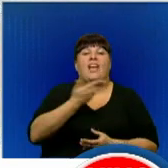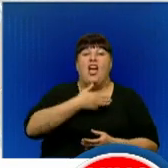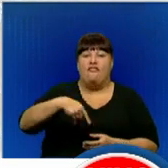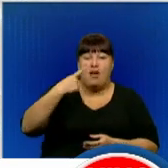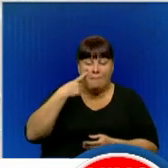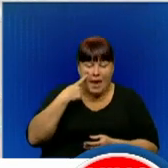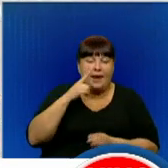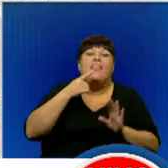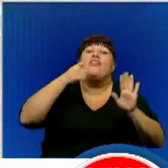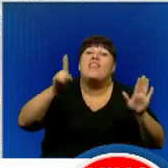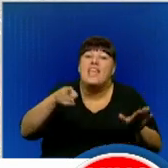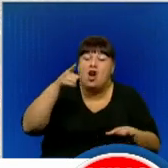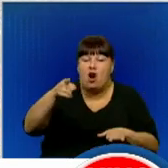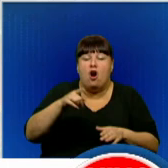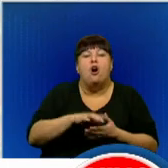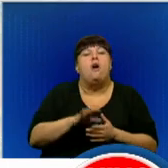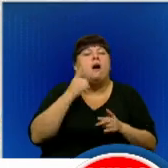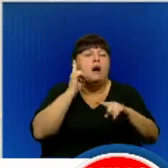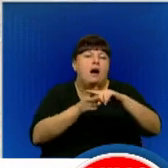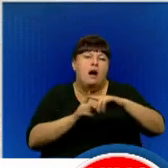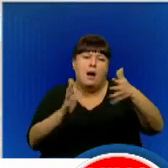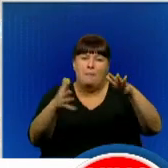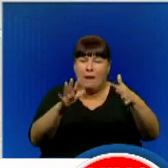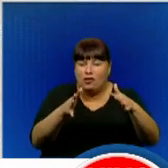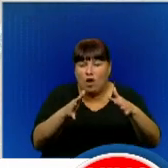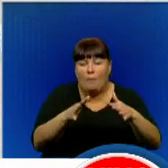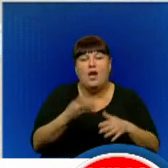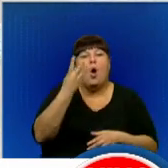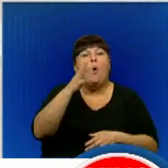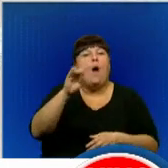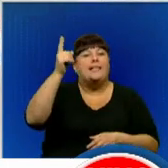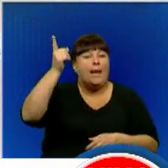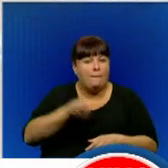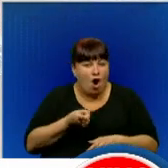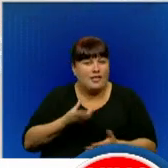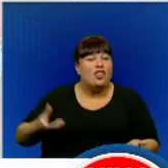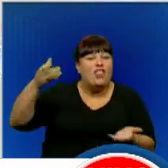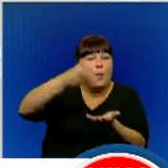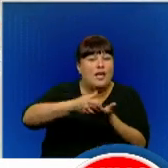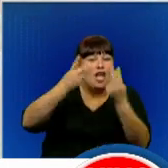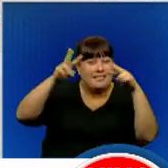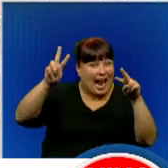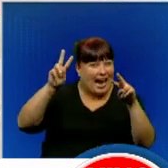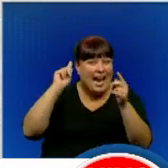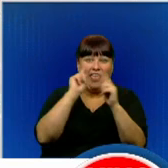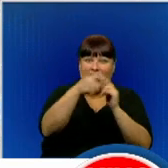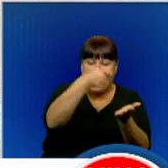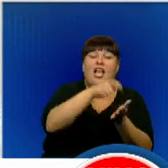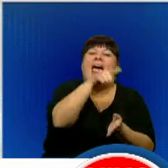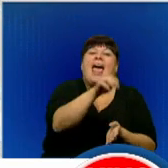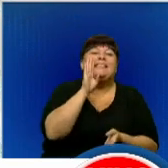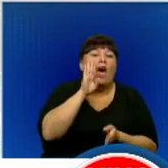dice krugman calcula que aproximadamente el 40 por ciento de la inversión extranjera directa en